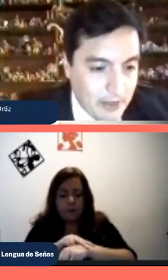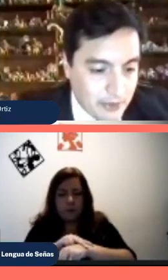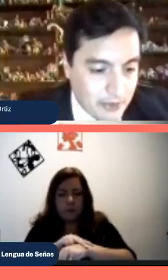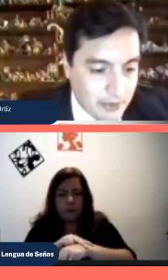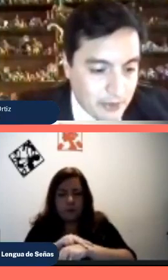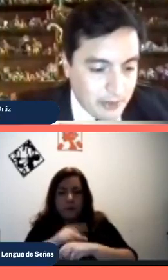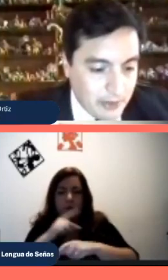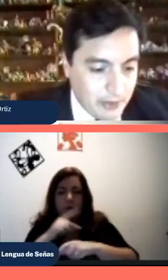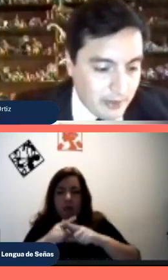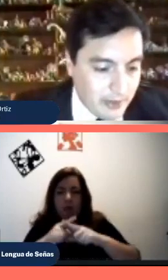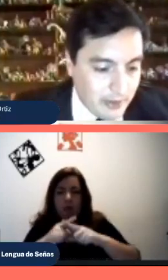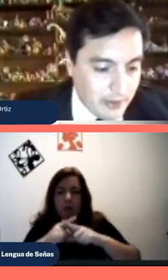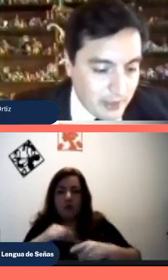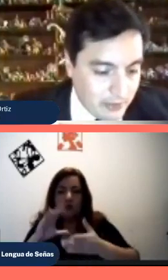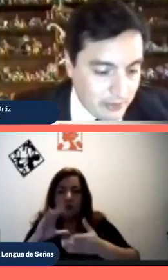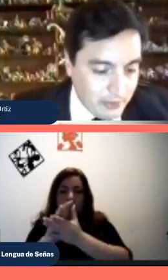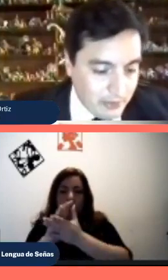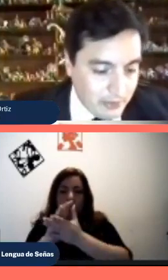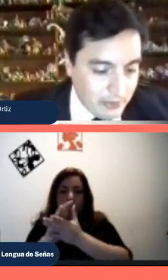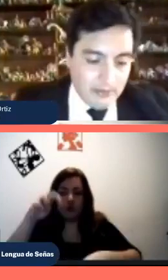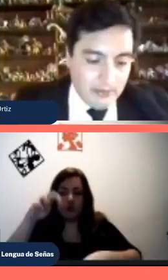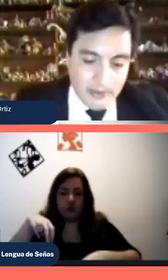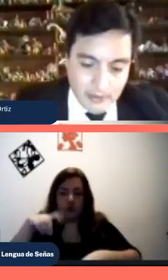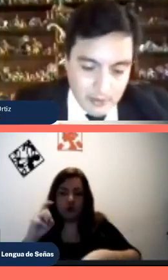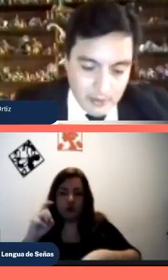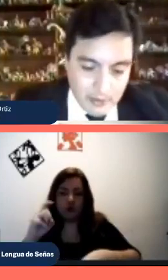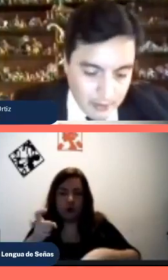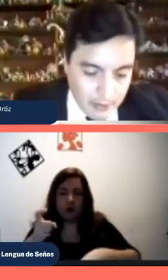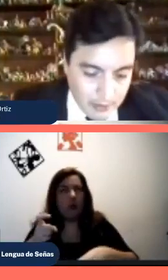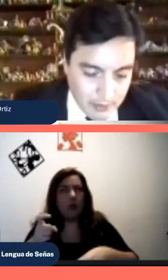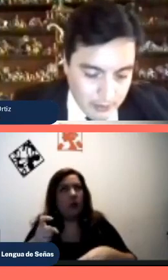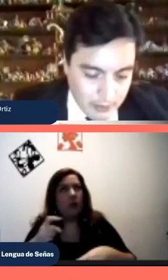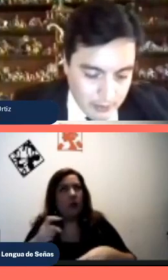apellido Chong, les digo de inmediato el nombre.